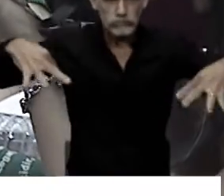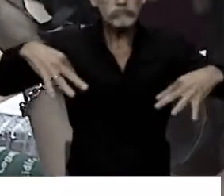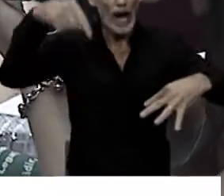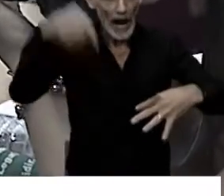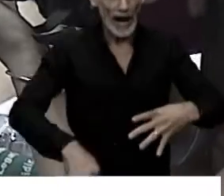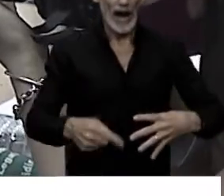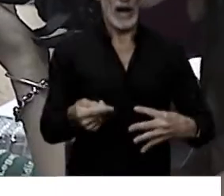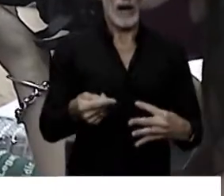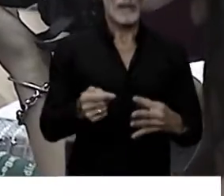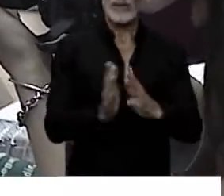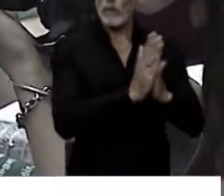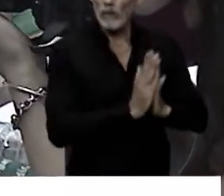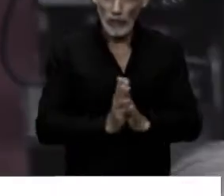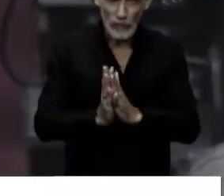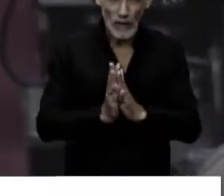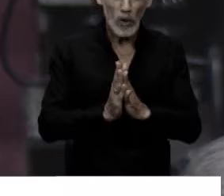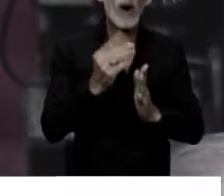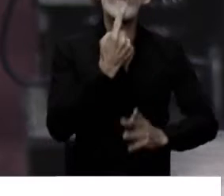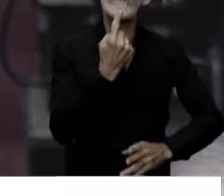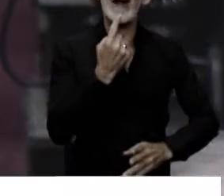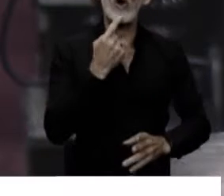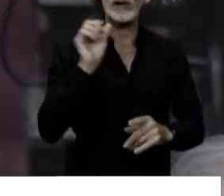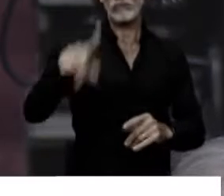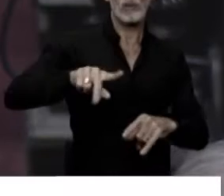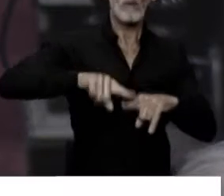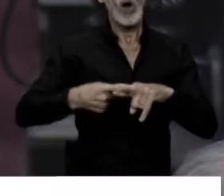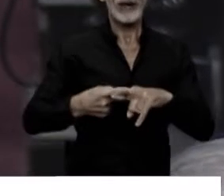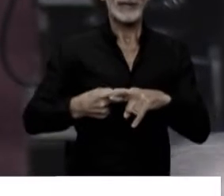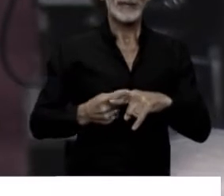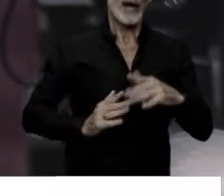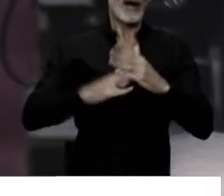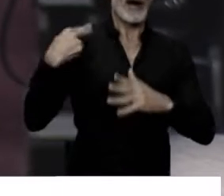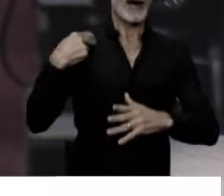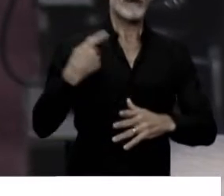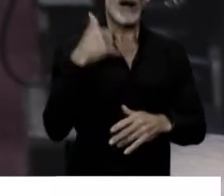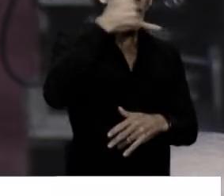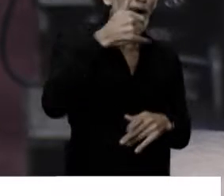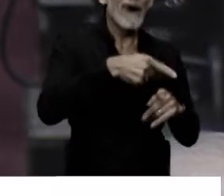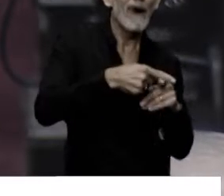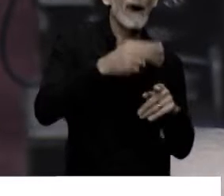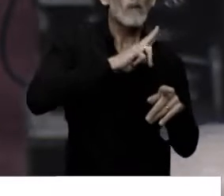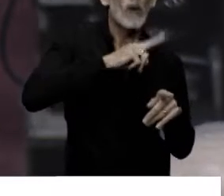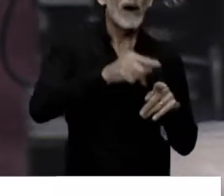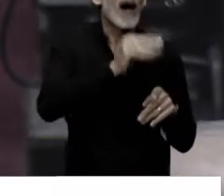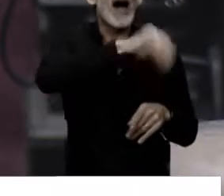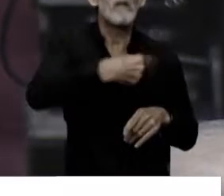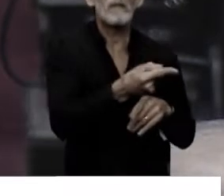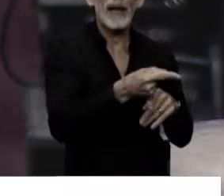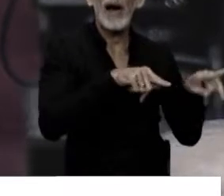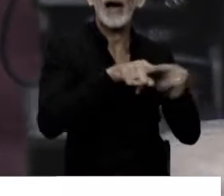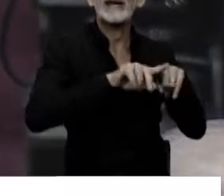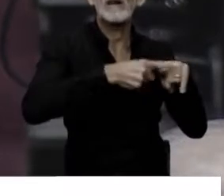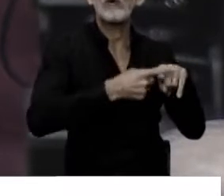recinto. Y por favor, a los varones de la política, no llamen más a las compañeras diciéndole que es probable que pierdan su